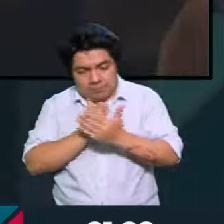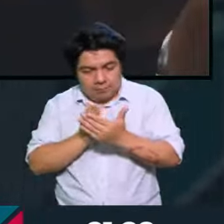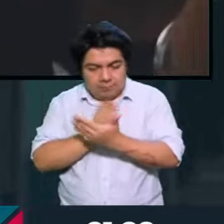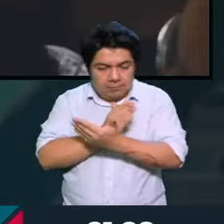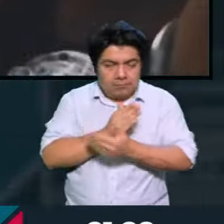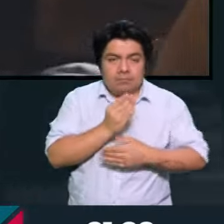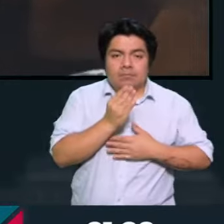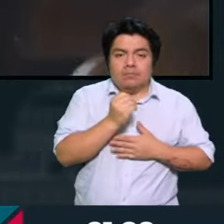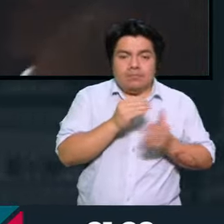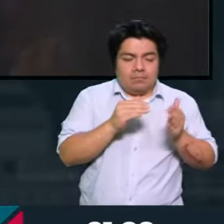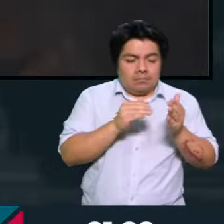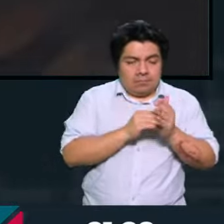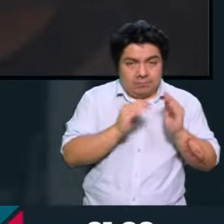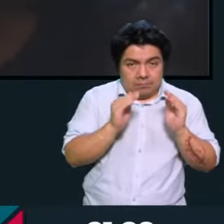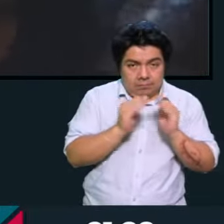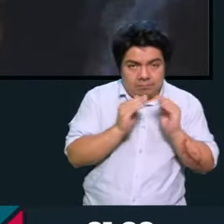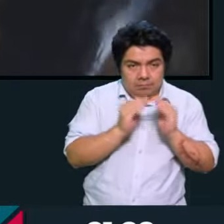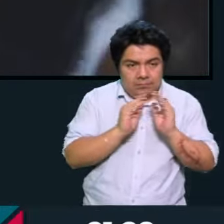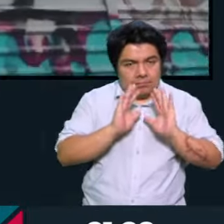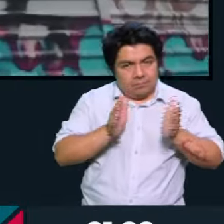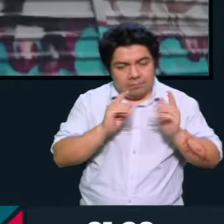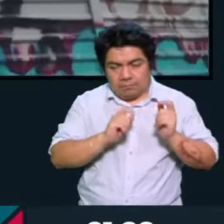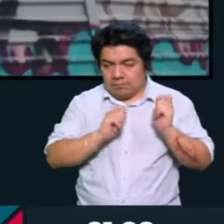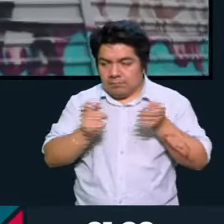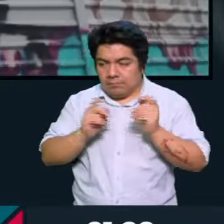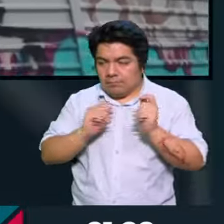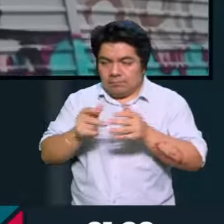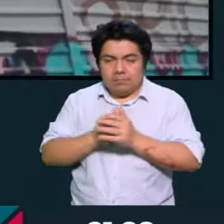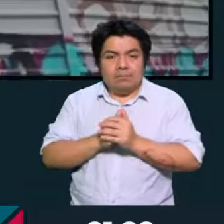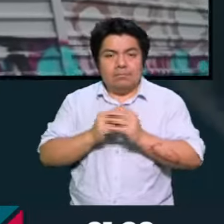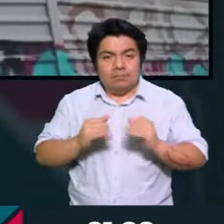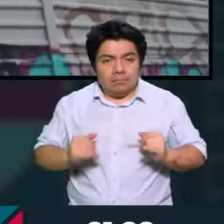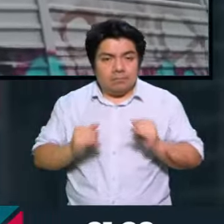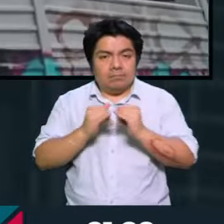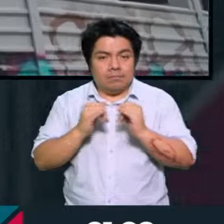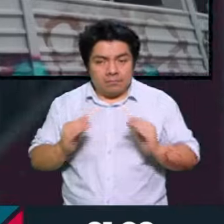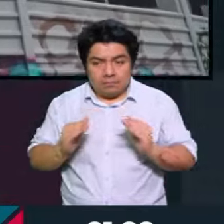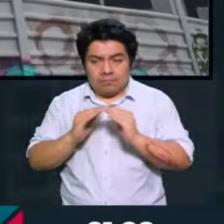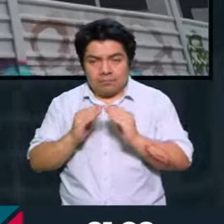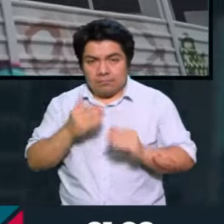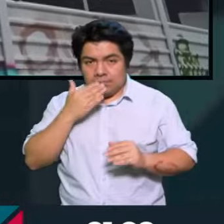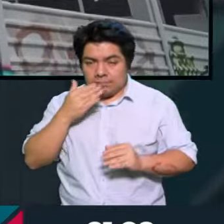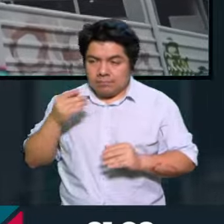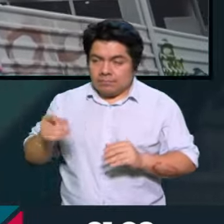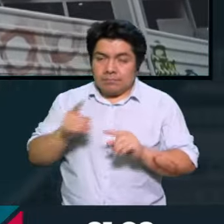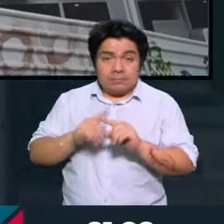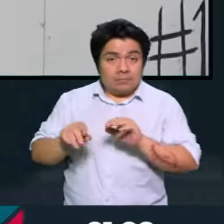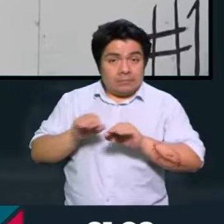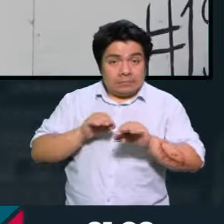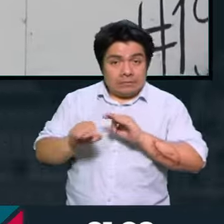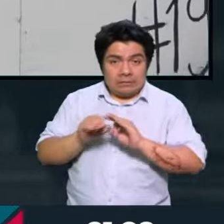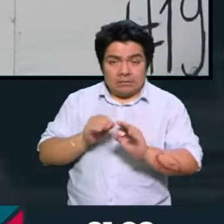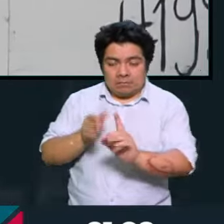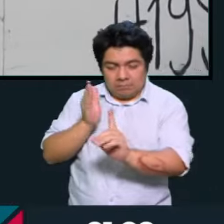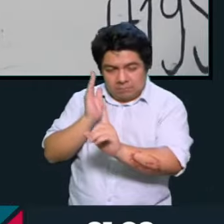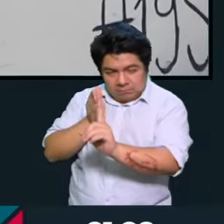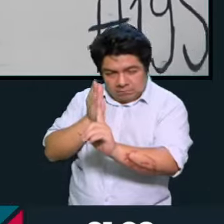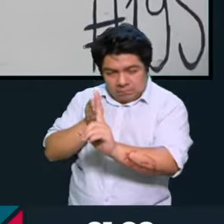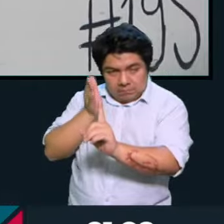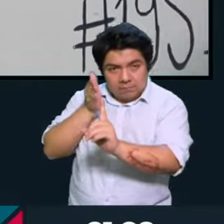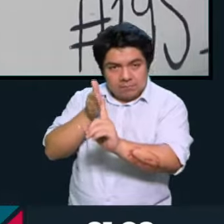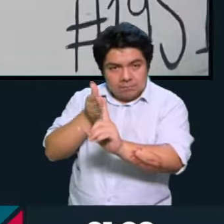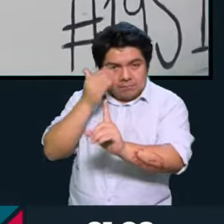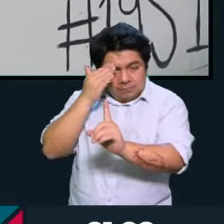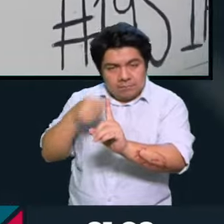9,000 viviendas entregadas. Ahorita el Instituto de Vivienda tiene una ruta de trabajo muy concreta, muy específica